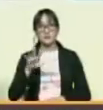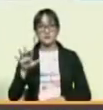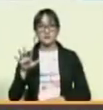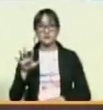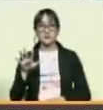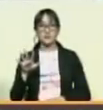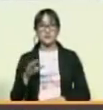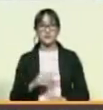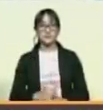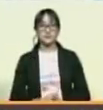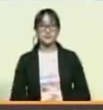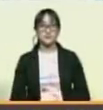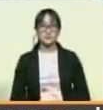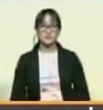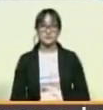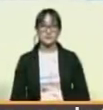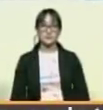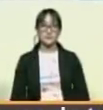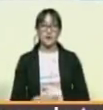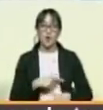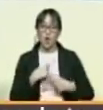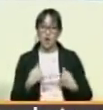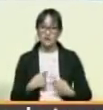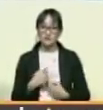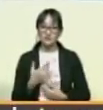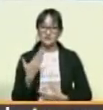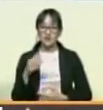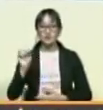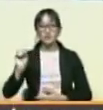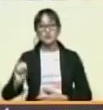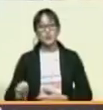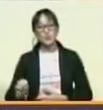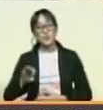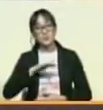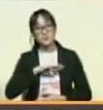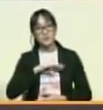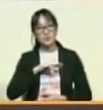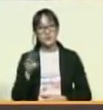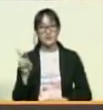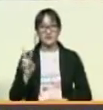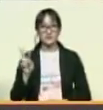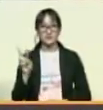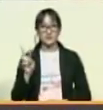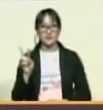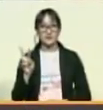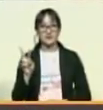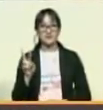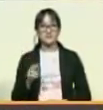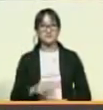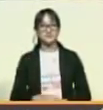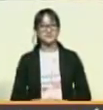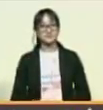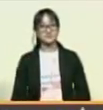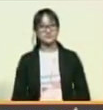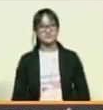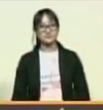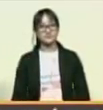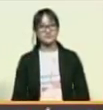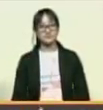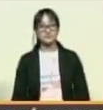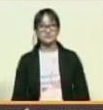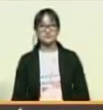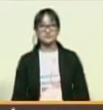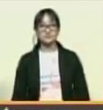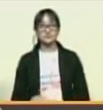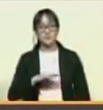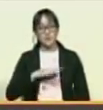2019-2025. Nosotros estamos aquí en el corazón del sur de nuestra patria venezolana, como tú decías, en la zona de